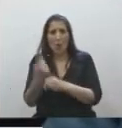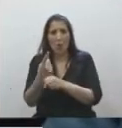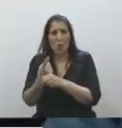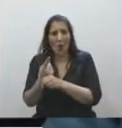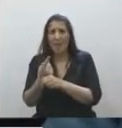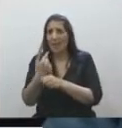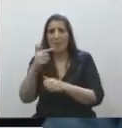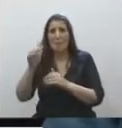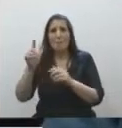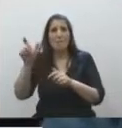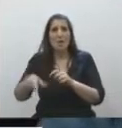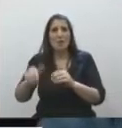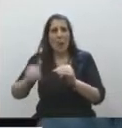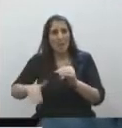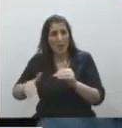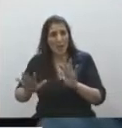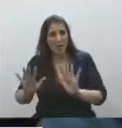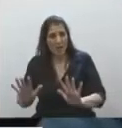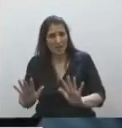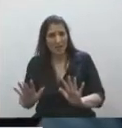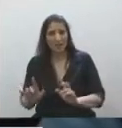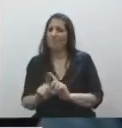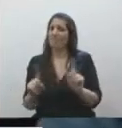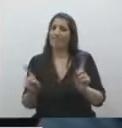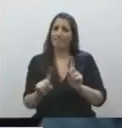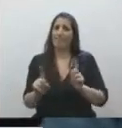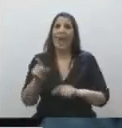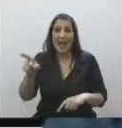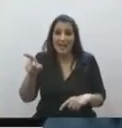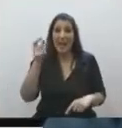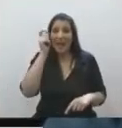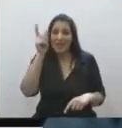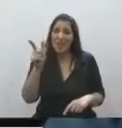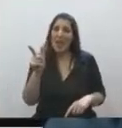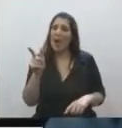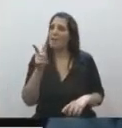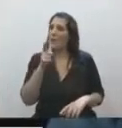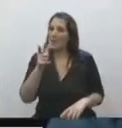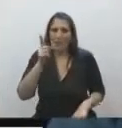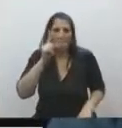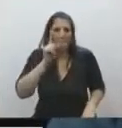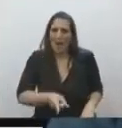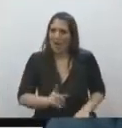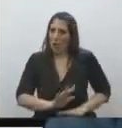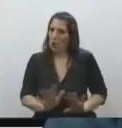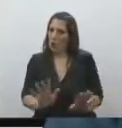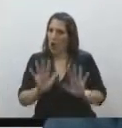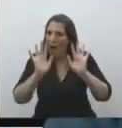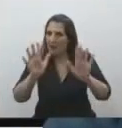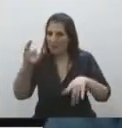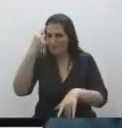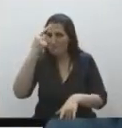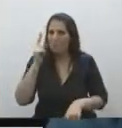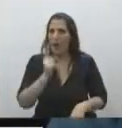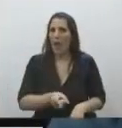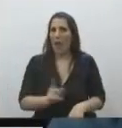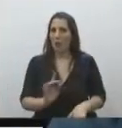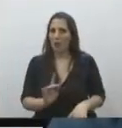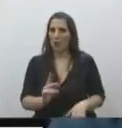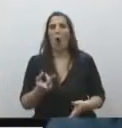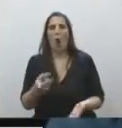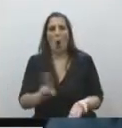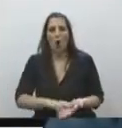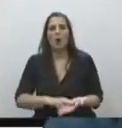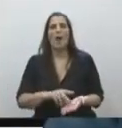es una patria grande, es cambiar la realidad de la gente y demás, bueno, es eso. Yo creo que todos los políticos entramos con